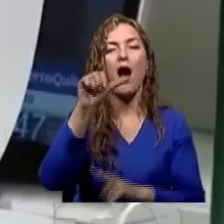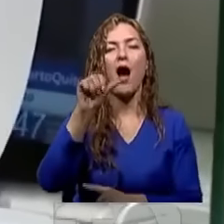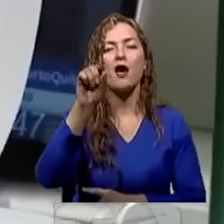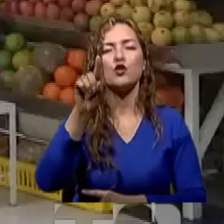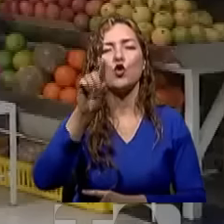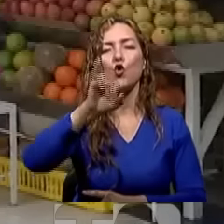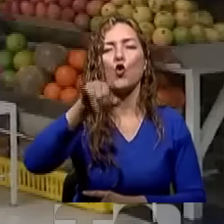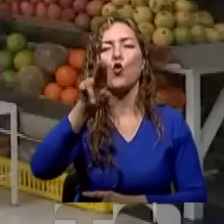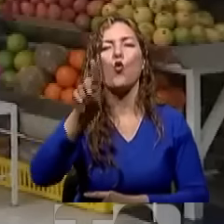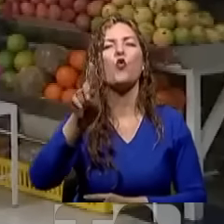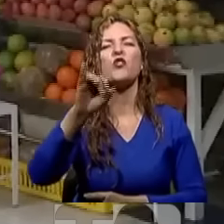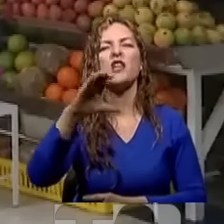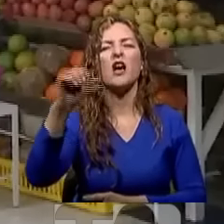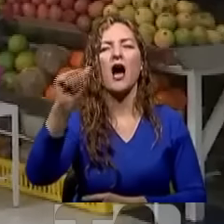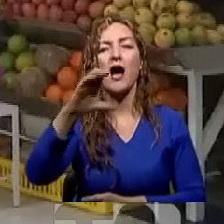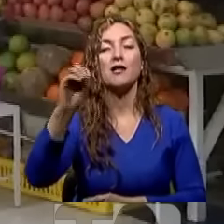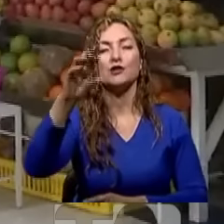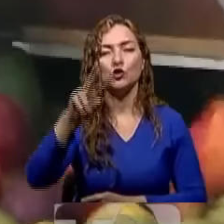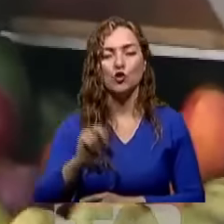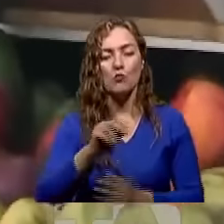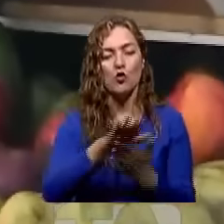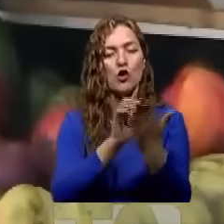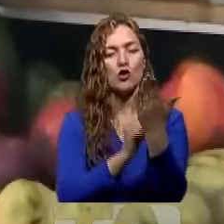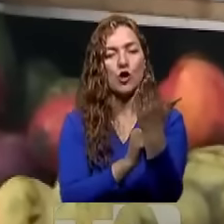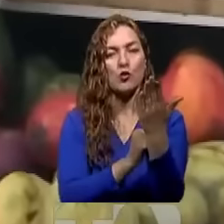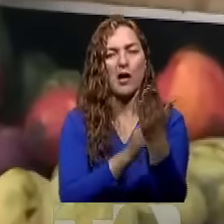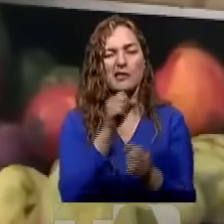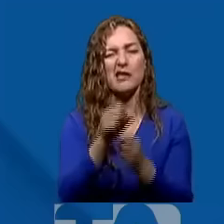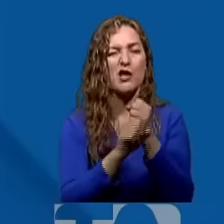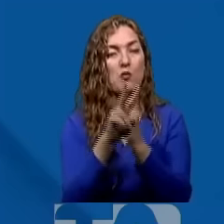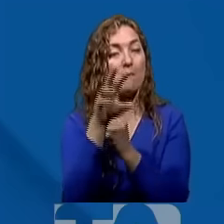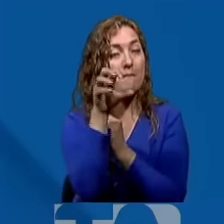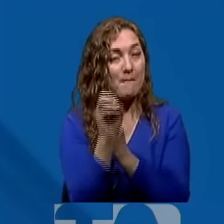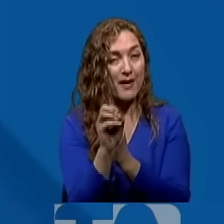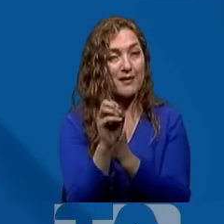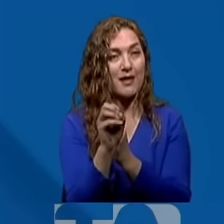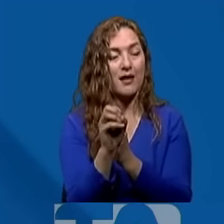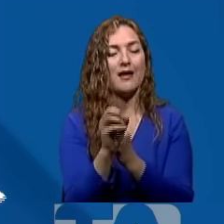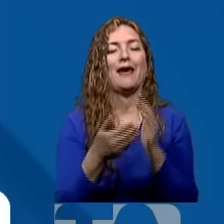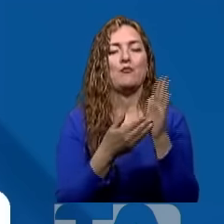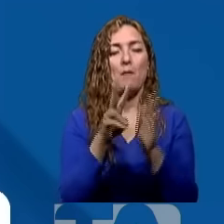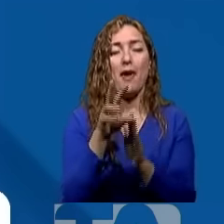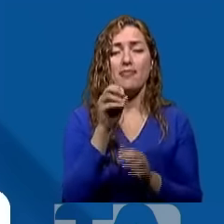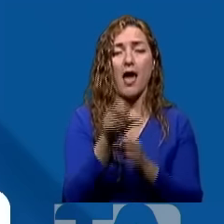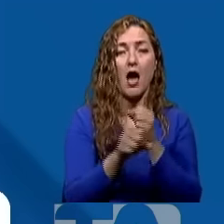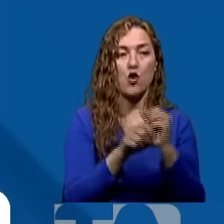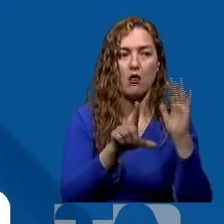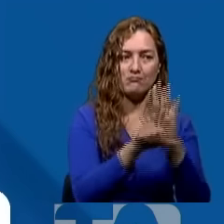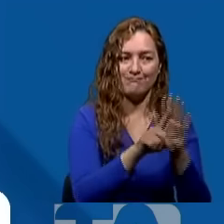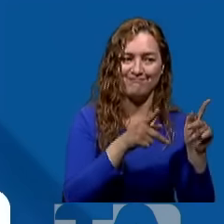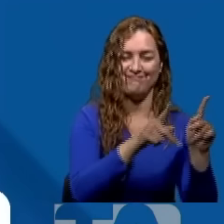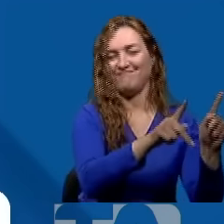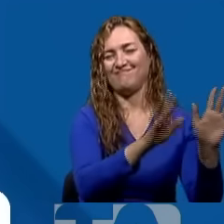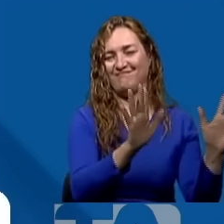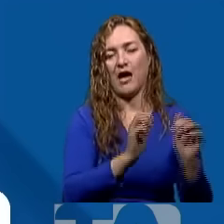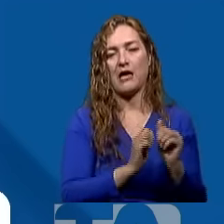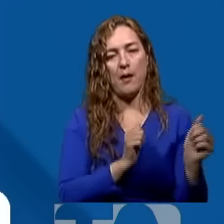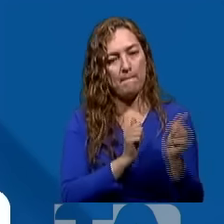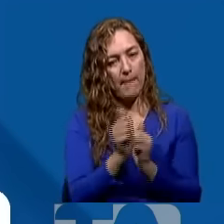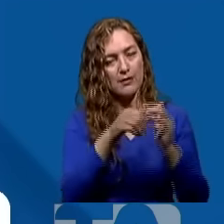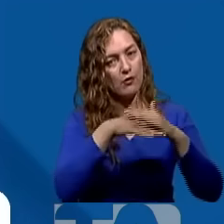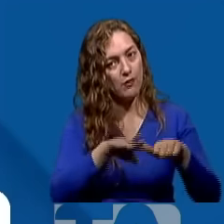de ordenanza, estableciendo adjudicaciones por 20 años renovables. Que al término de los 20 años podrá haber una renovación por el mismo